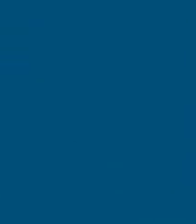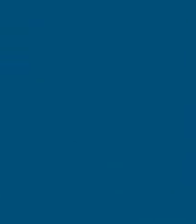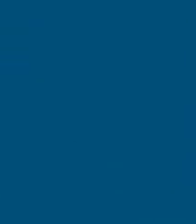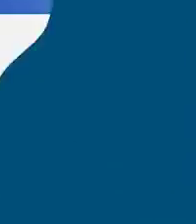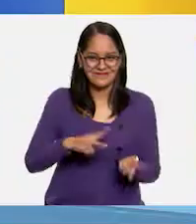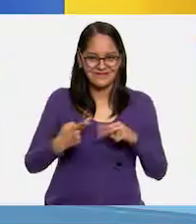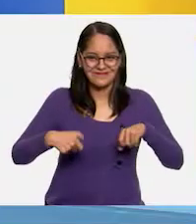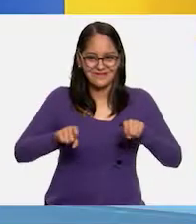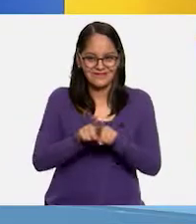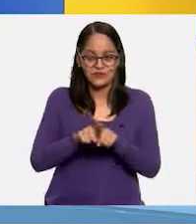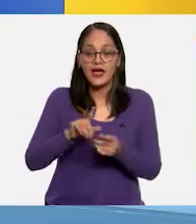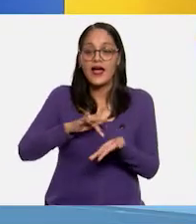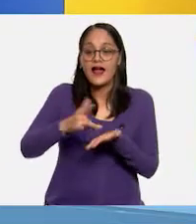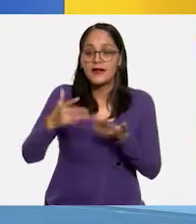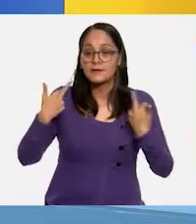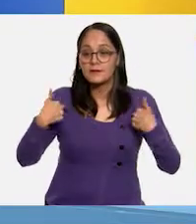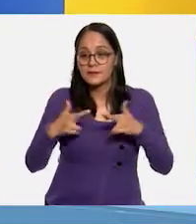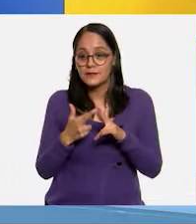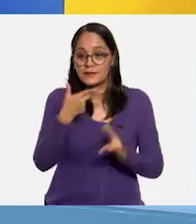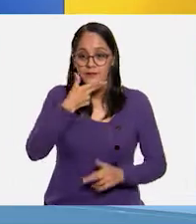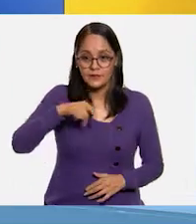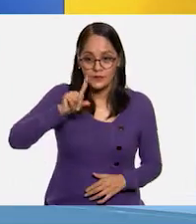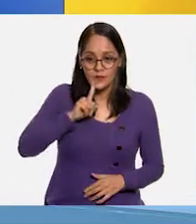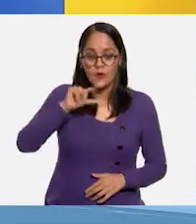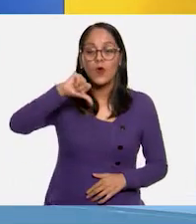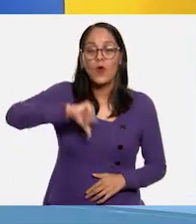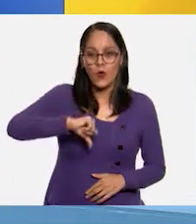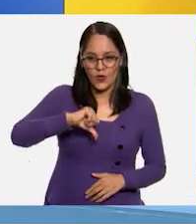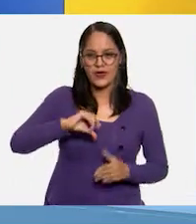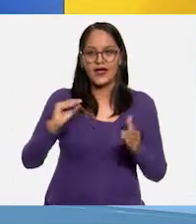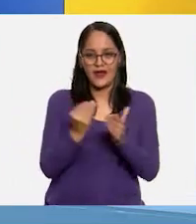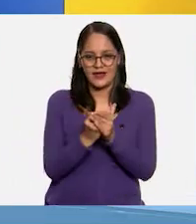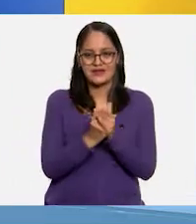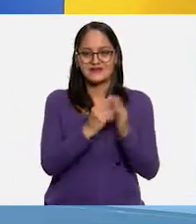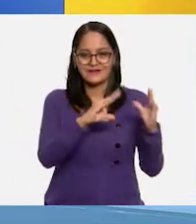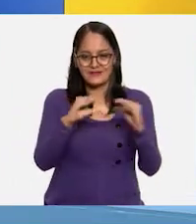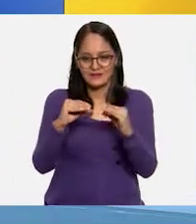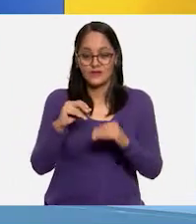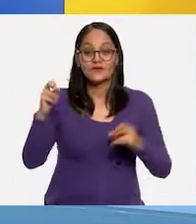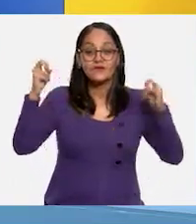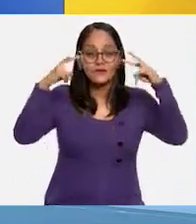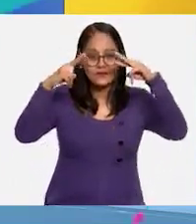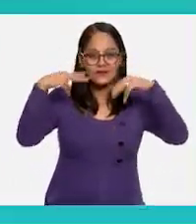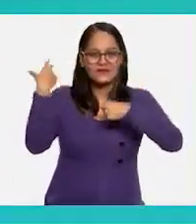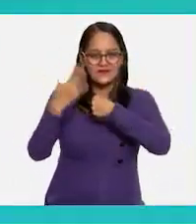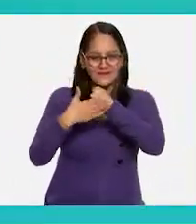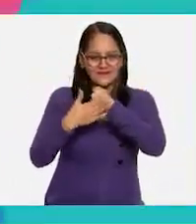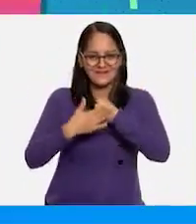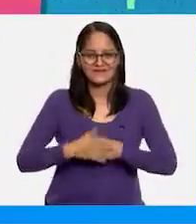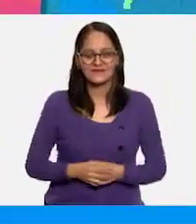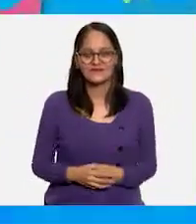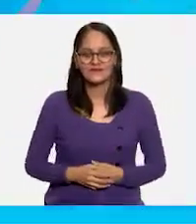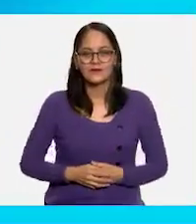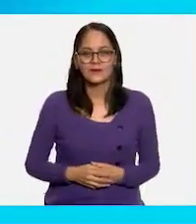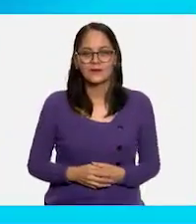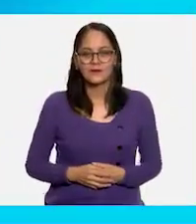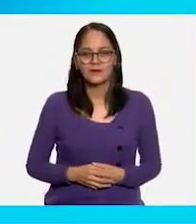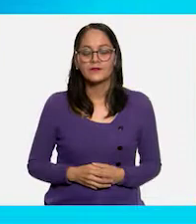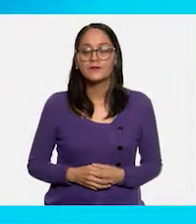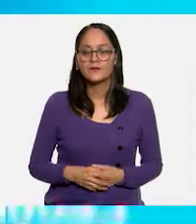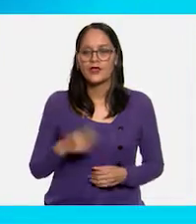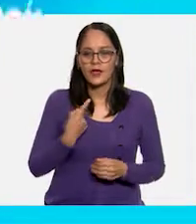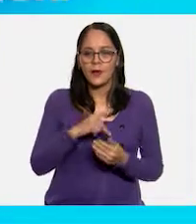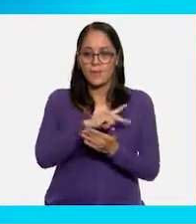Le damos las gracias a las maestras y los maestros que el día de hoy nos dieron clases. Nos vemos hasta la próxima.